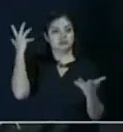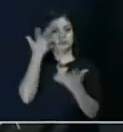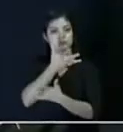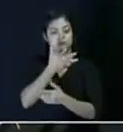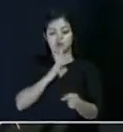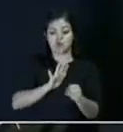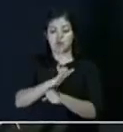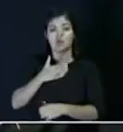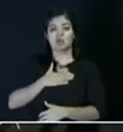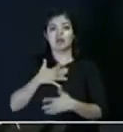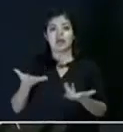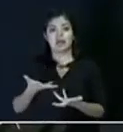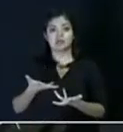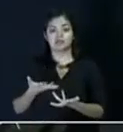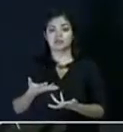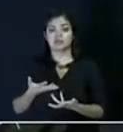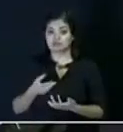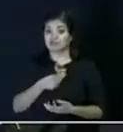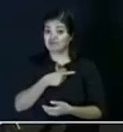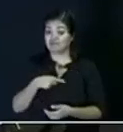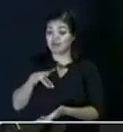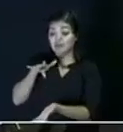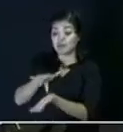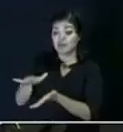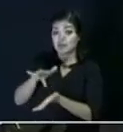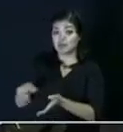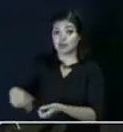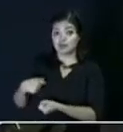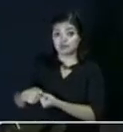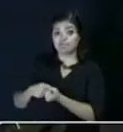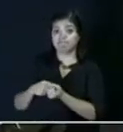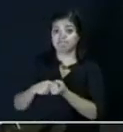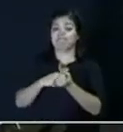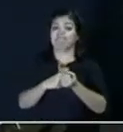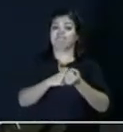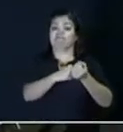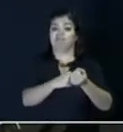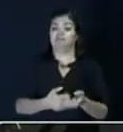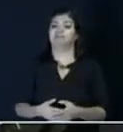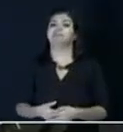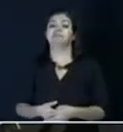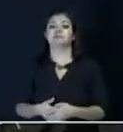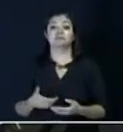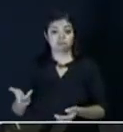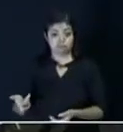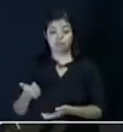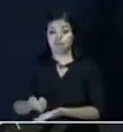¿Qué nos toca hacer? Seguir dándole la mano al que quiere salir de donde está. Entonces, la ayuda es